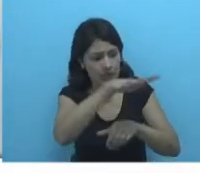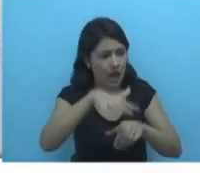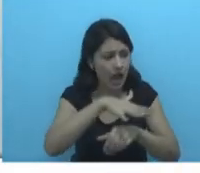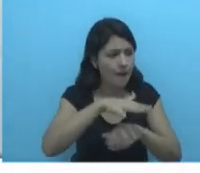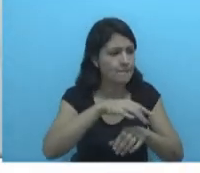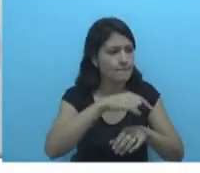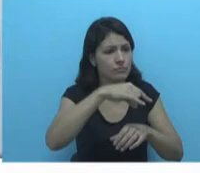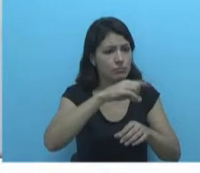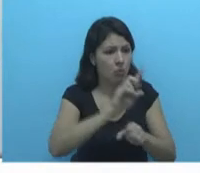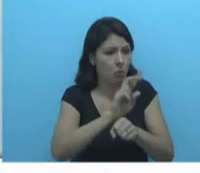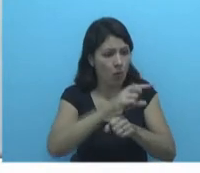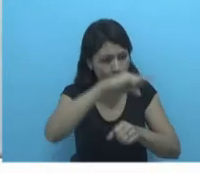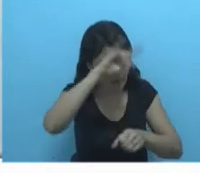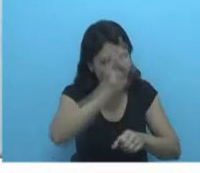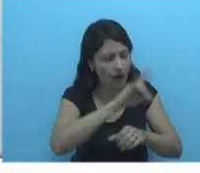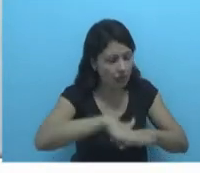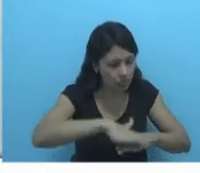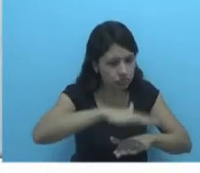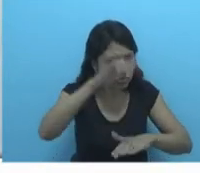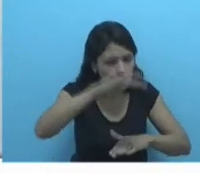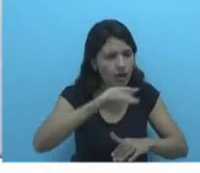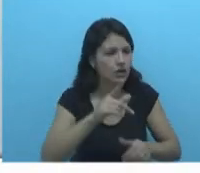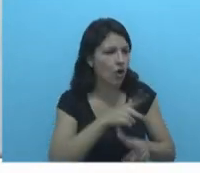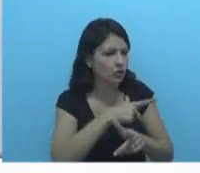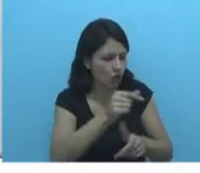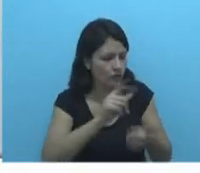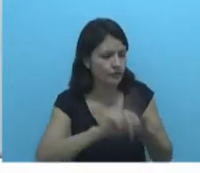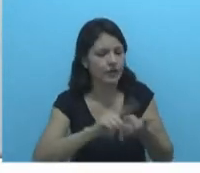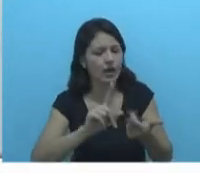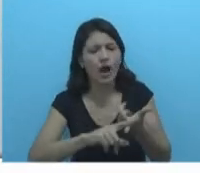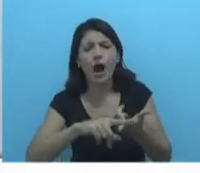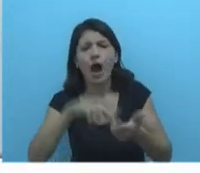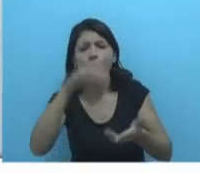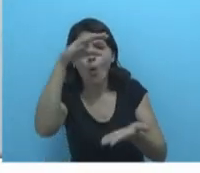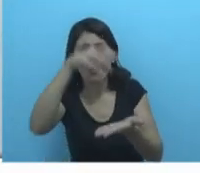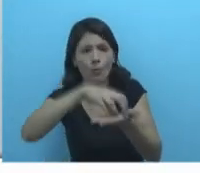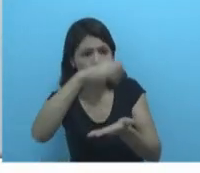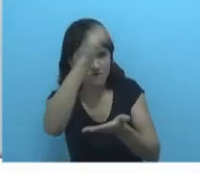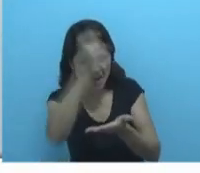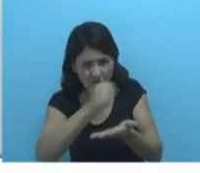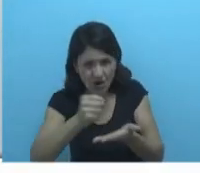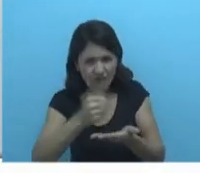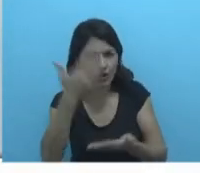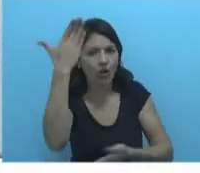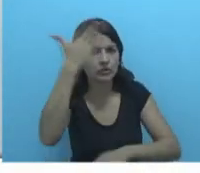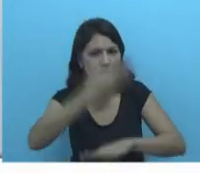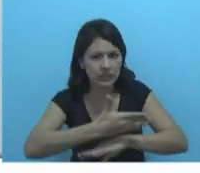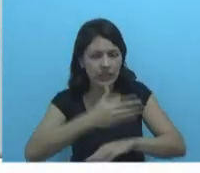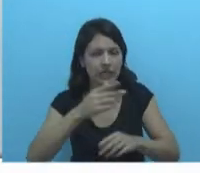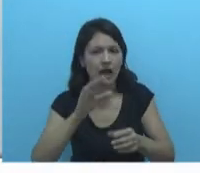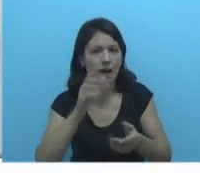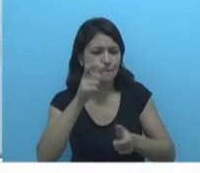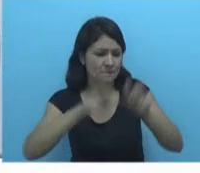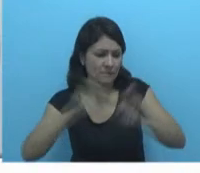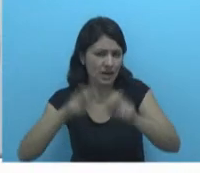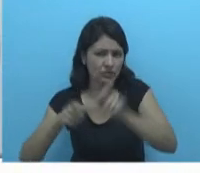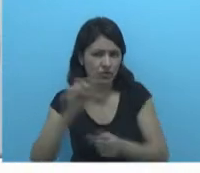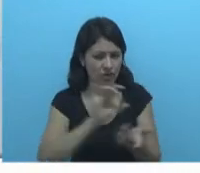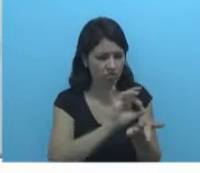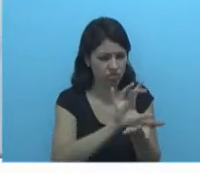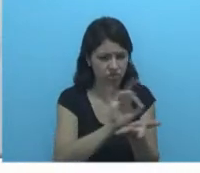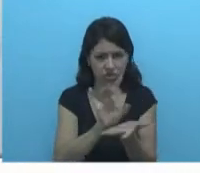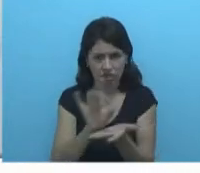producir carne. Cierre de frigorífico con pérdida de trabajo. El encarecimiento en definitiva de la